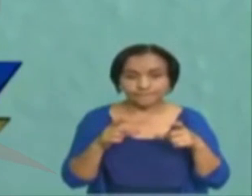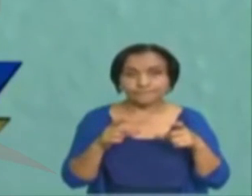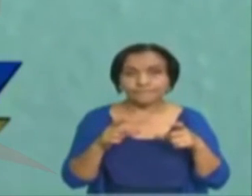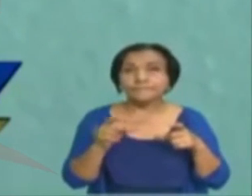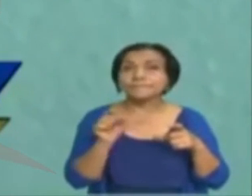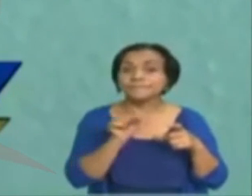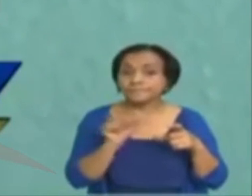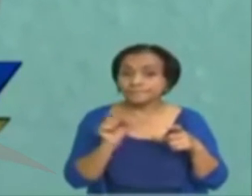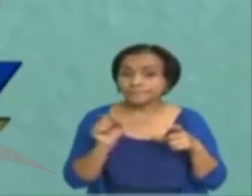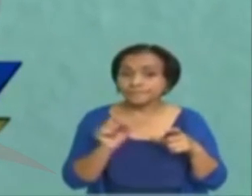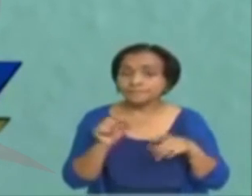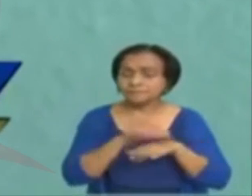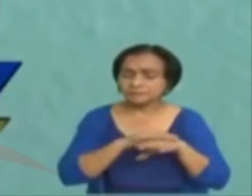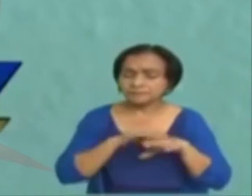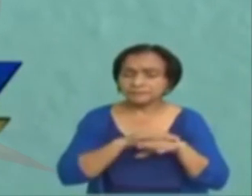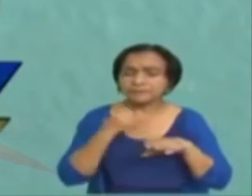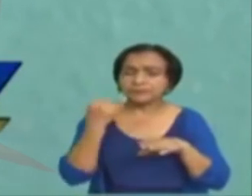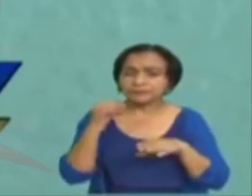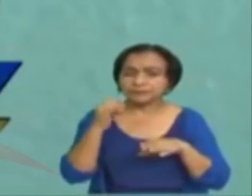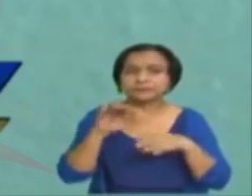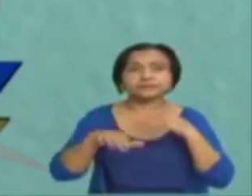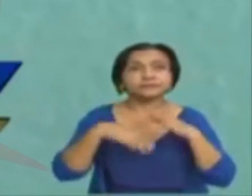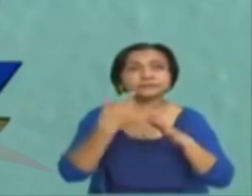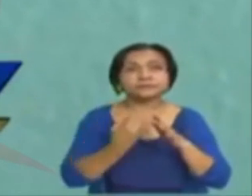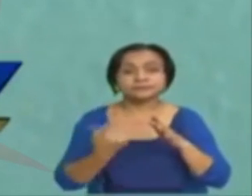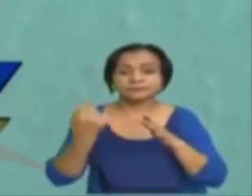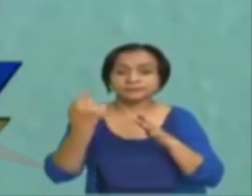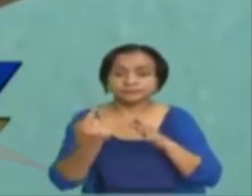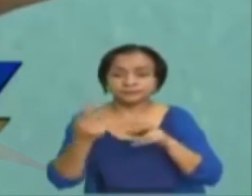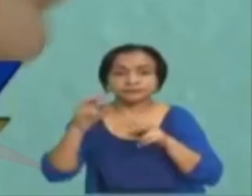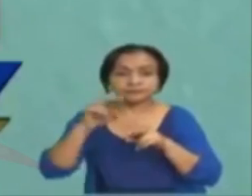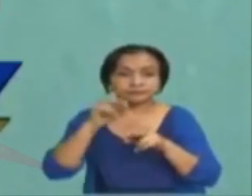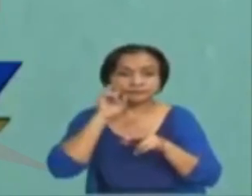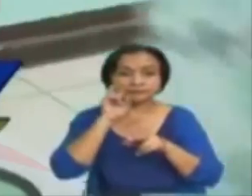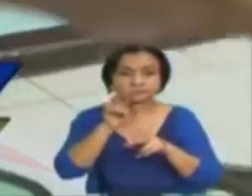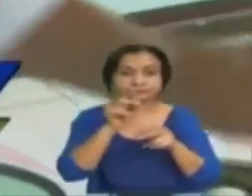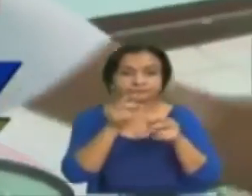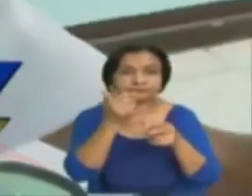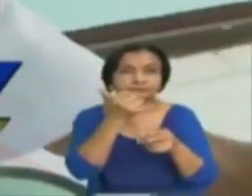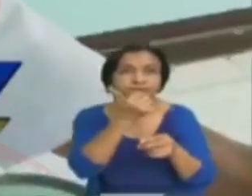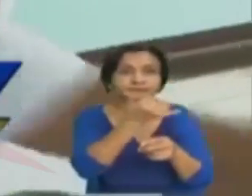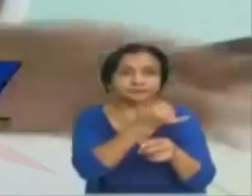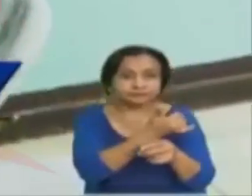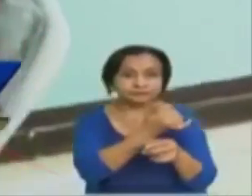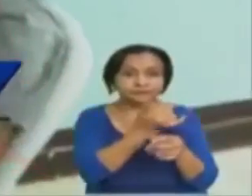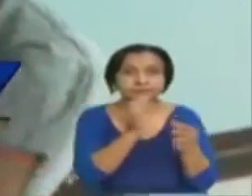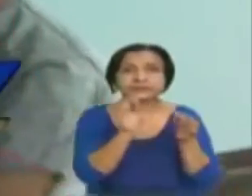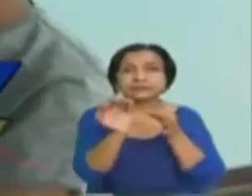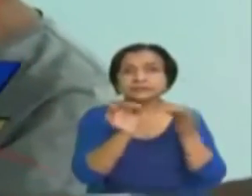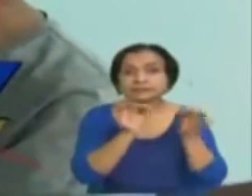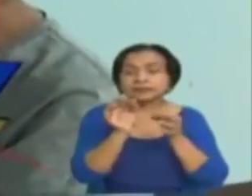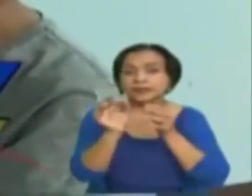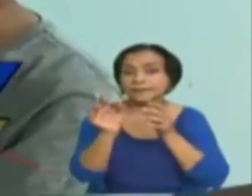y atendiendo todas las recomendaciones con responsabilidad. Las recomendaciones, las alertas, las